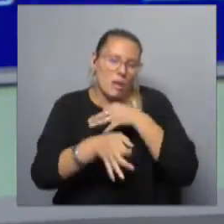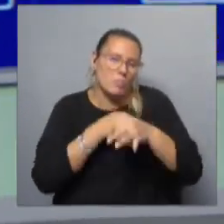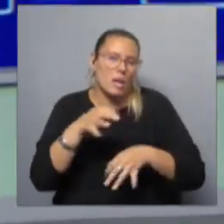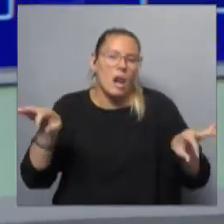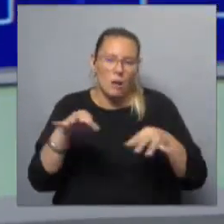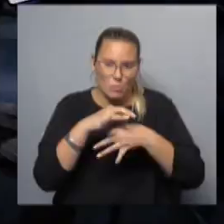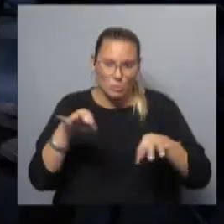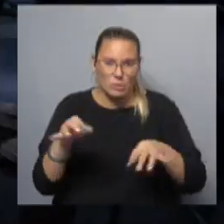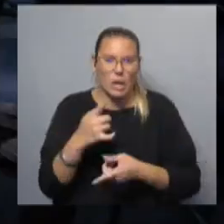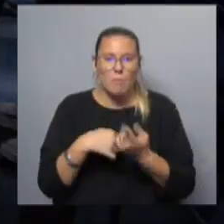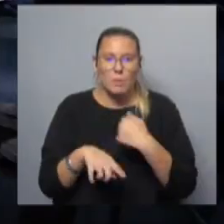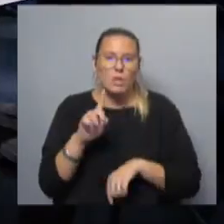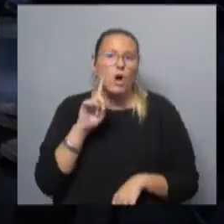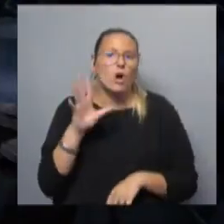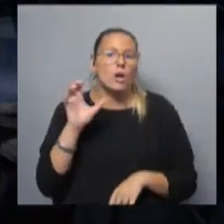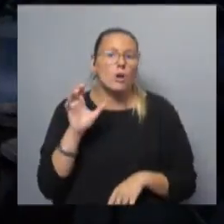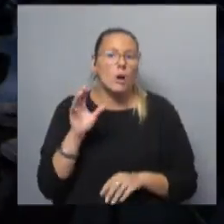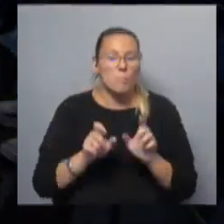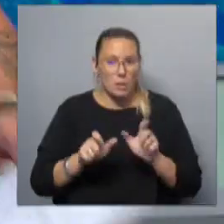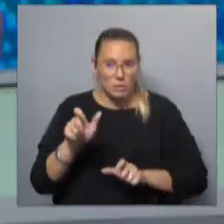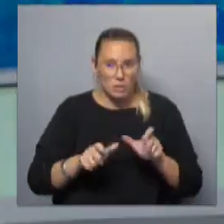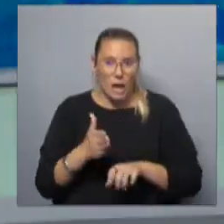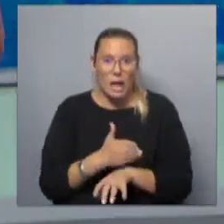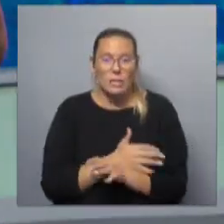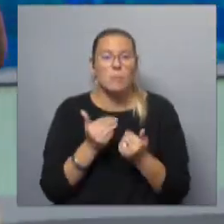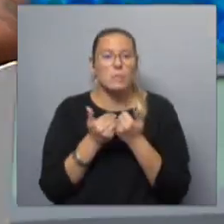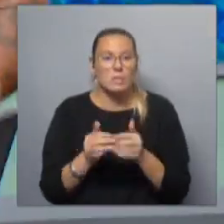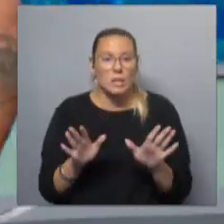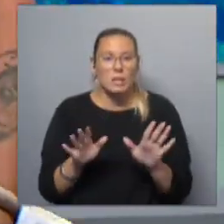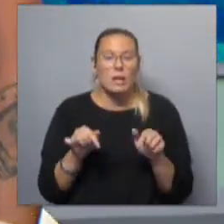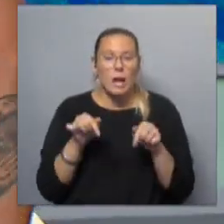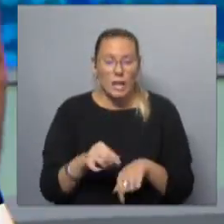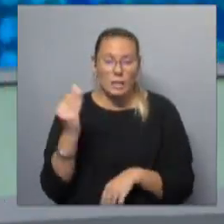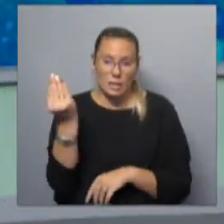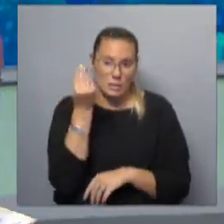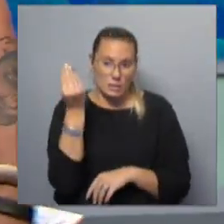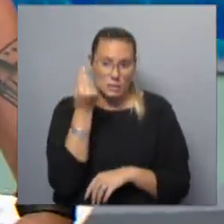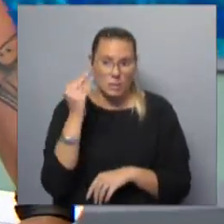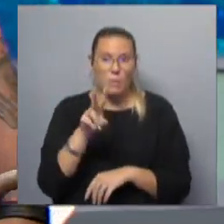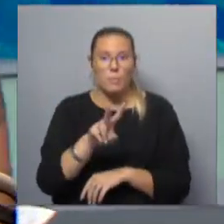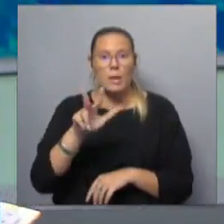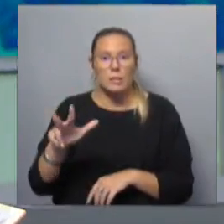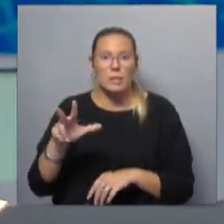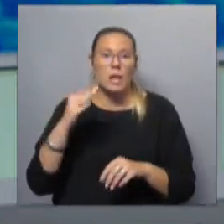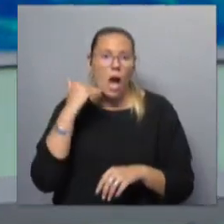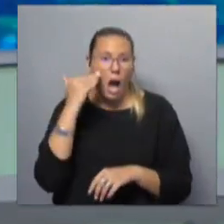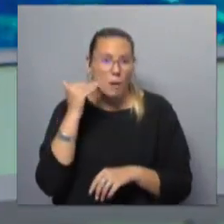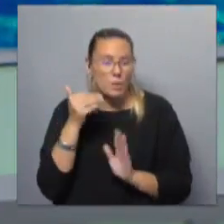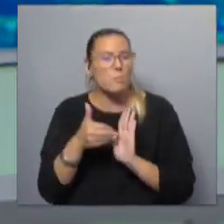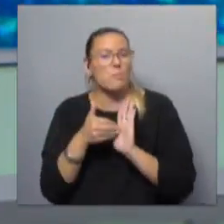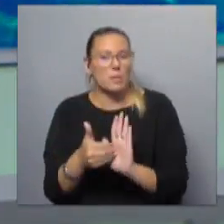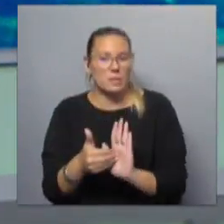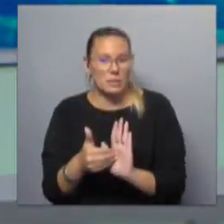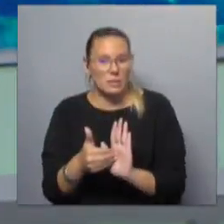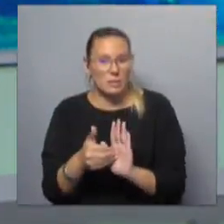cierto. Eso es así. Pero recordémosle a la gente. Por favor. Antes de que arranque, recordémosle a la gente que este sábado, 23 de abril, se van a estar